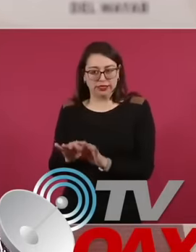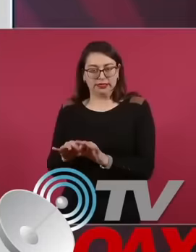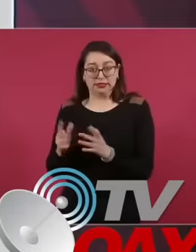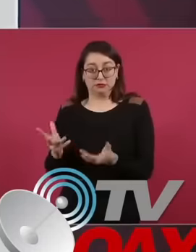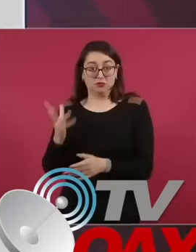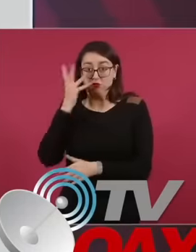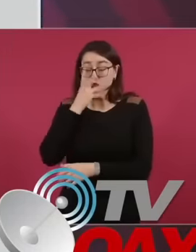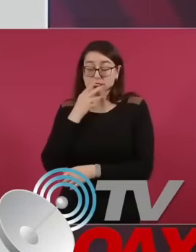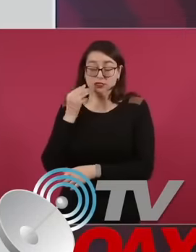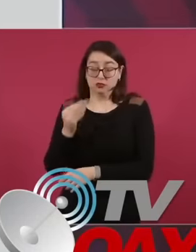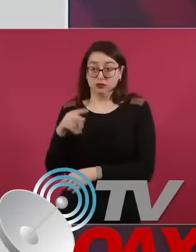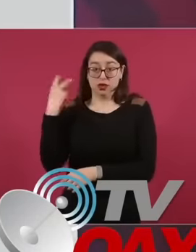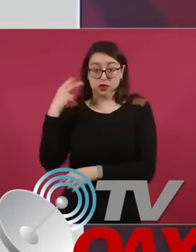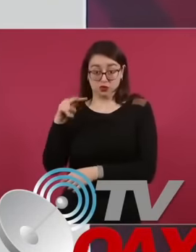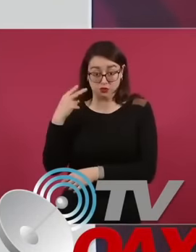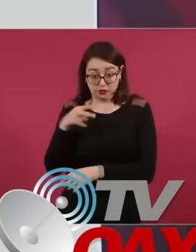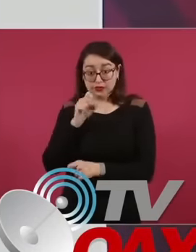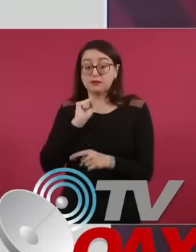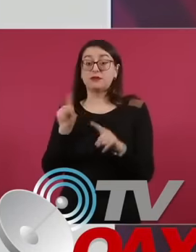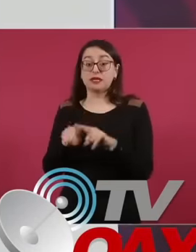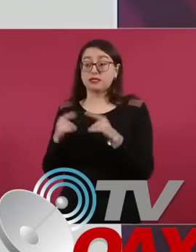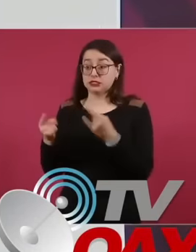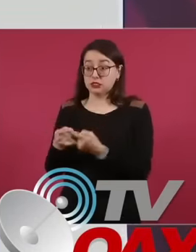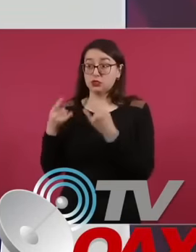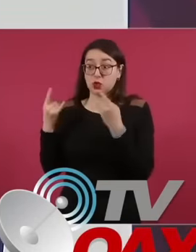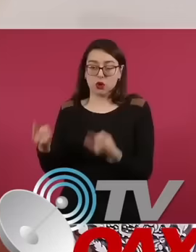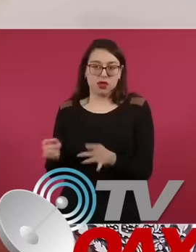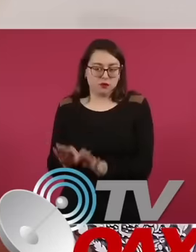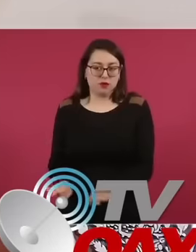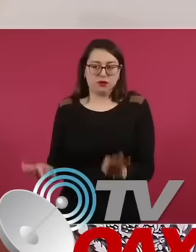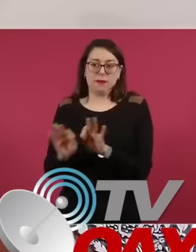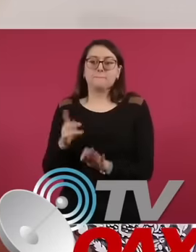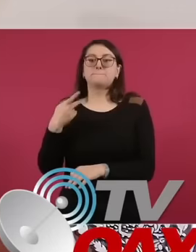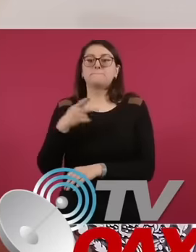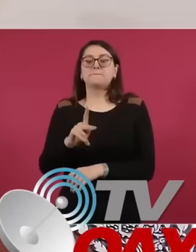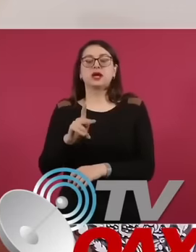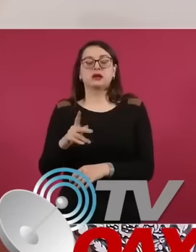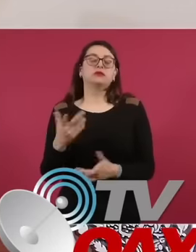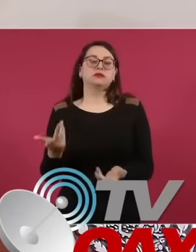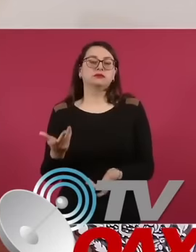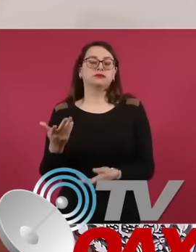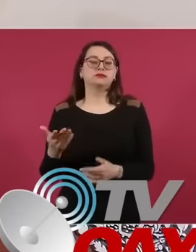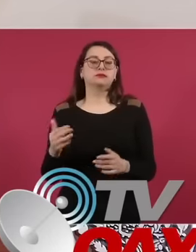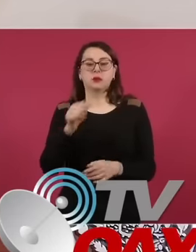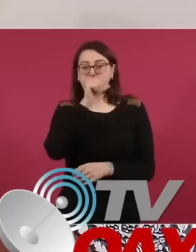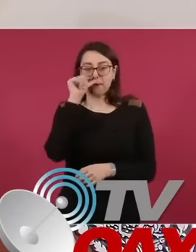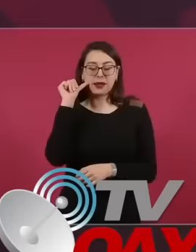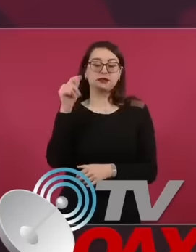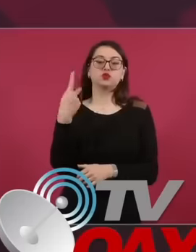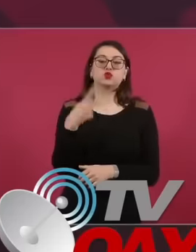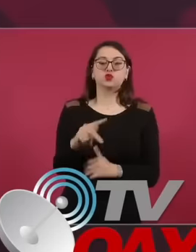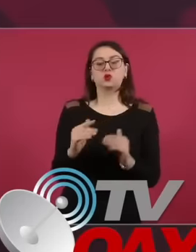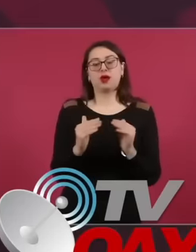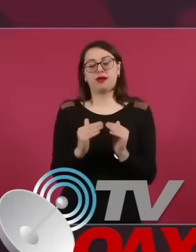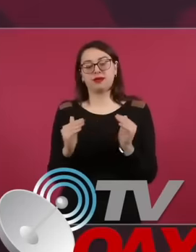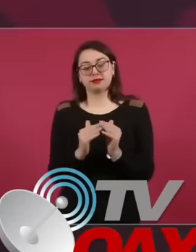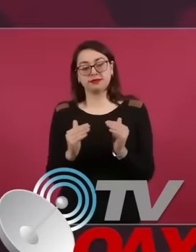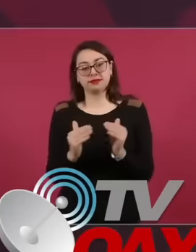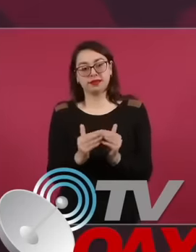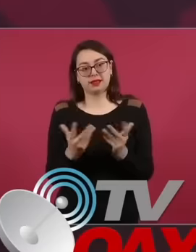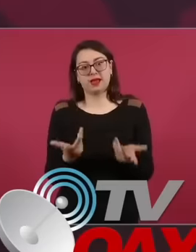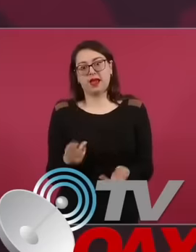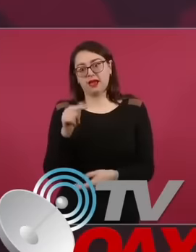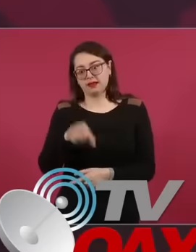en la historia, pero también la casa de Benito Juárez, donde se